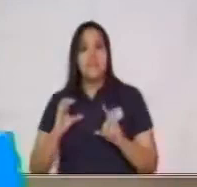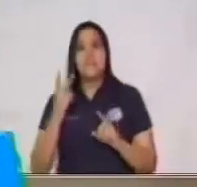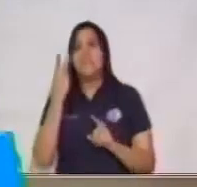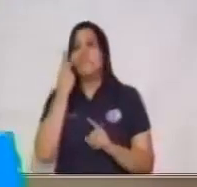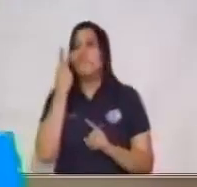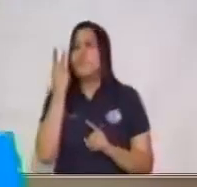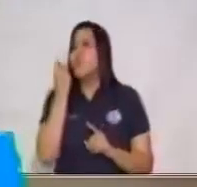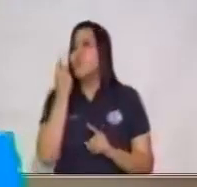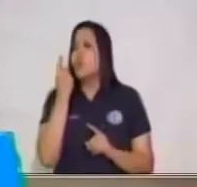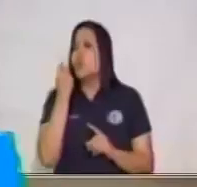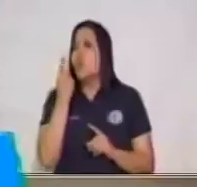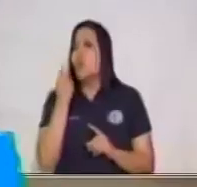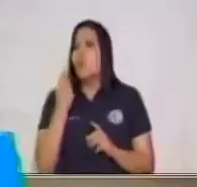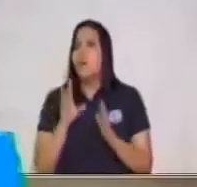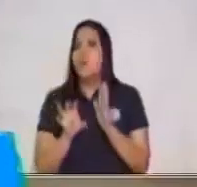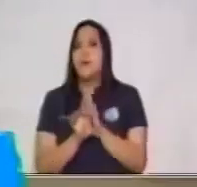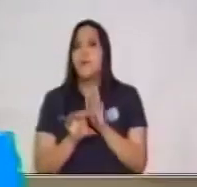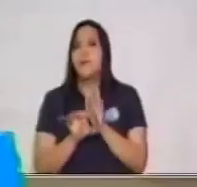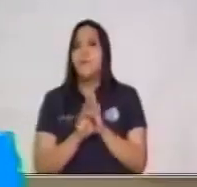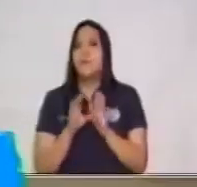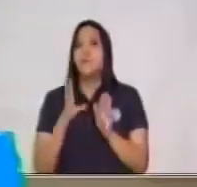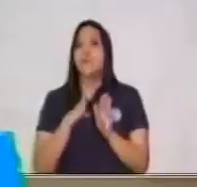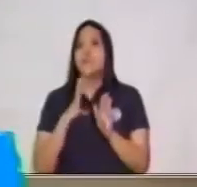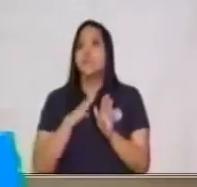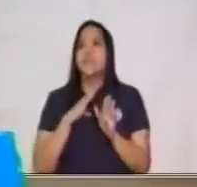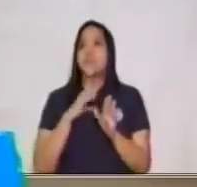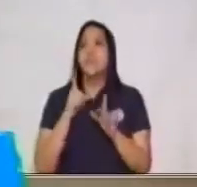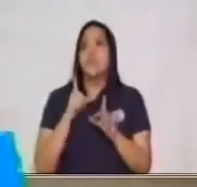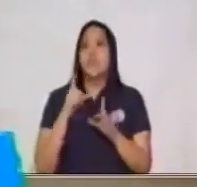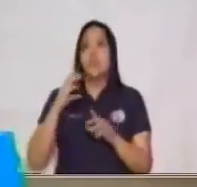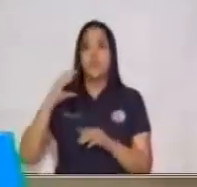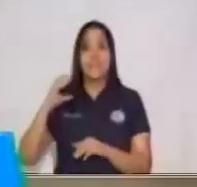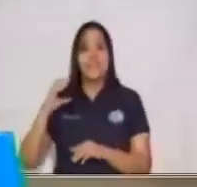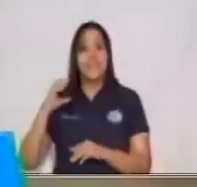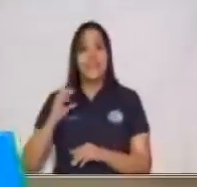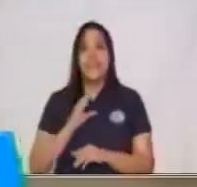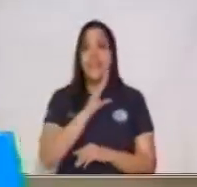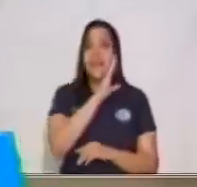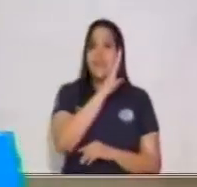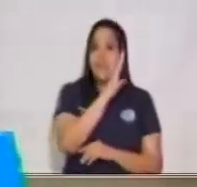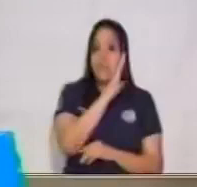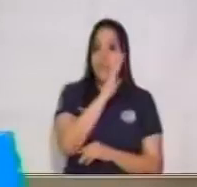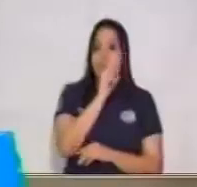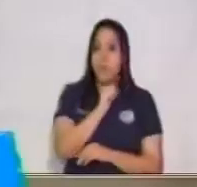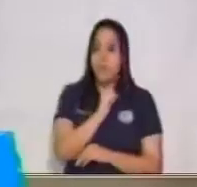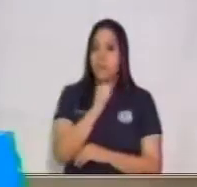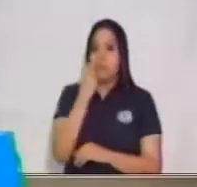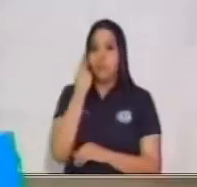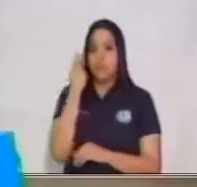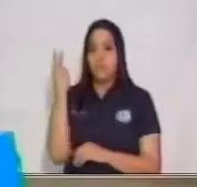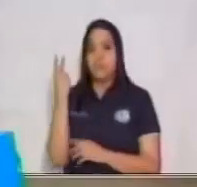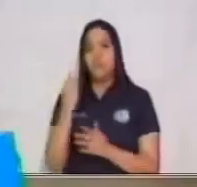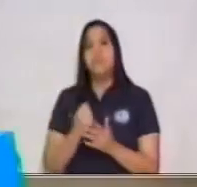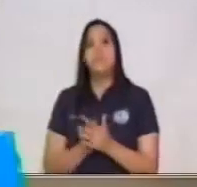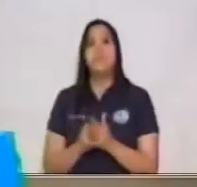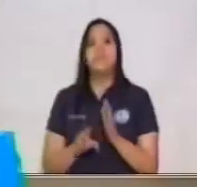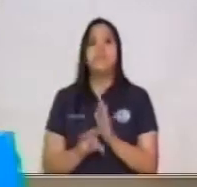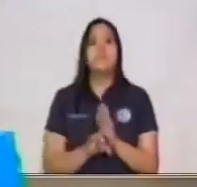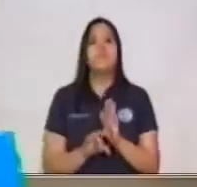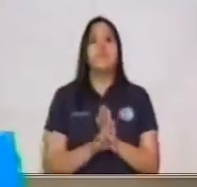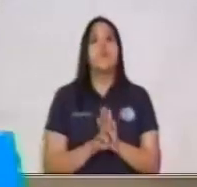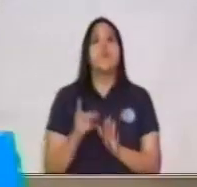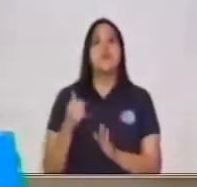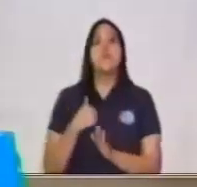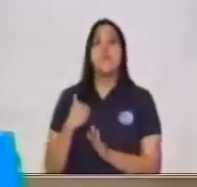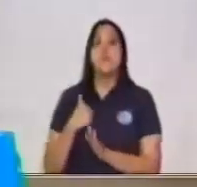están dando. Nos están dando dos lados. Lado C, lado B. Nos dicen que C tiene 8